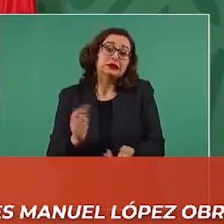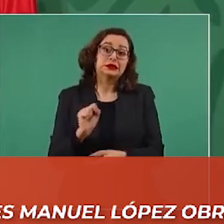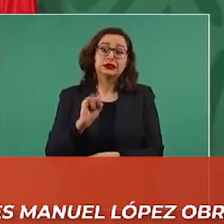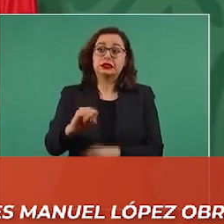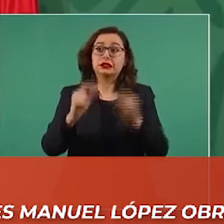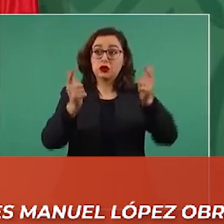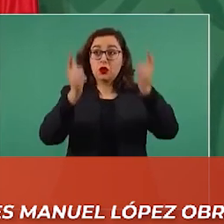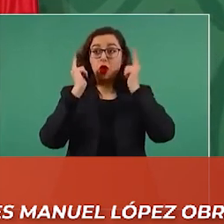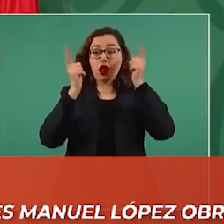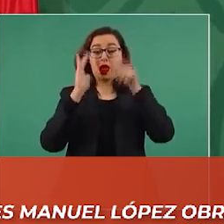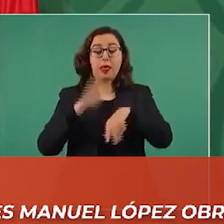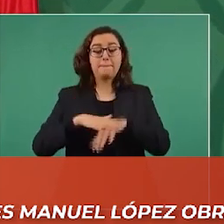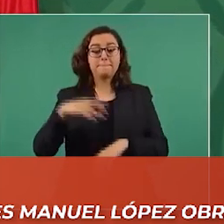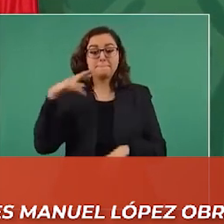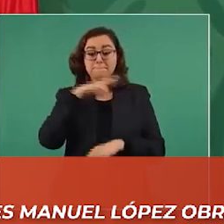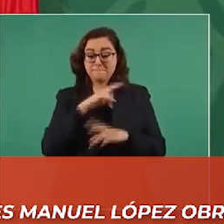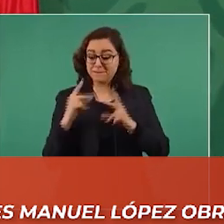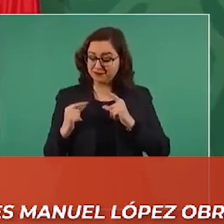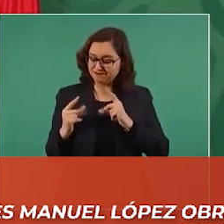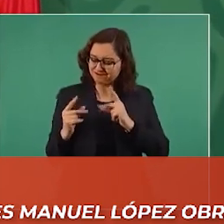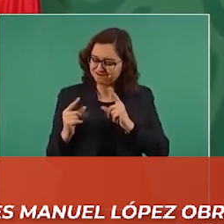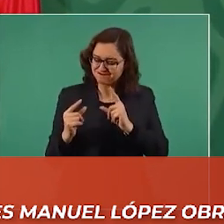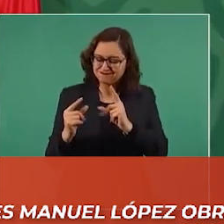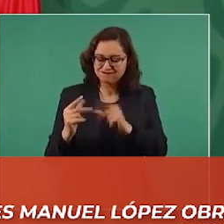para que no corra el tiempo.